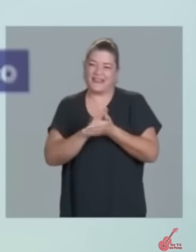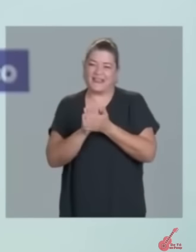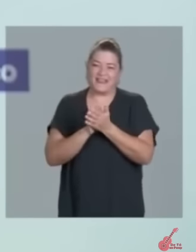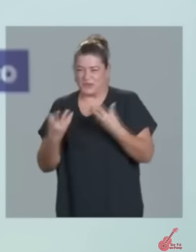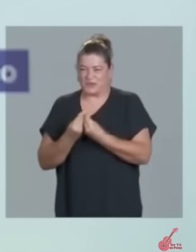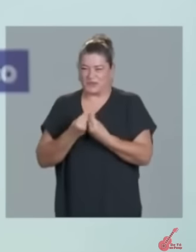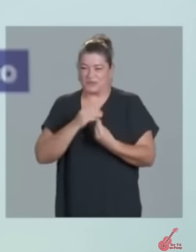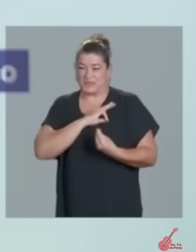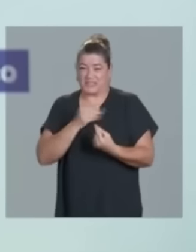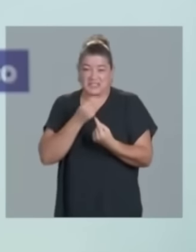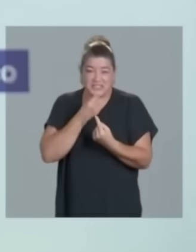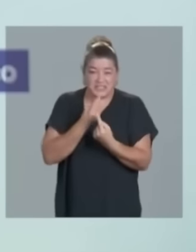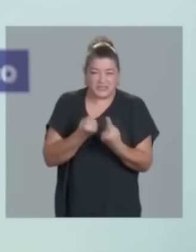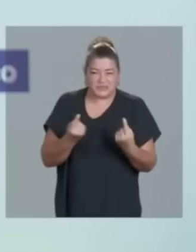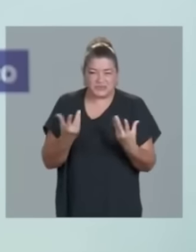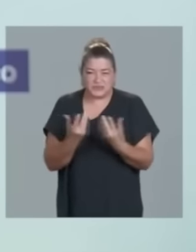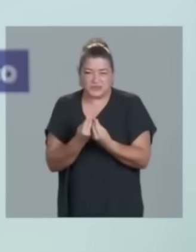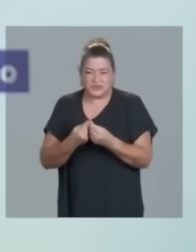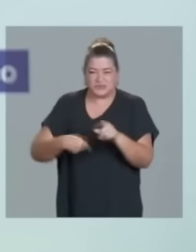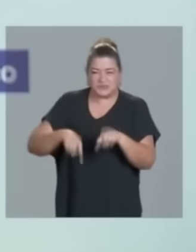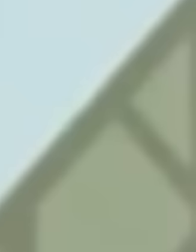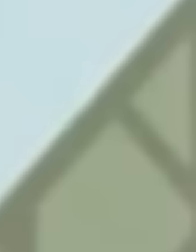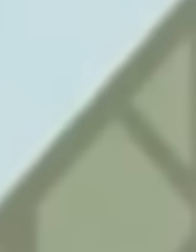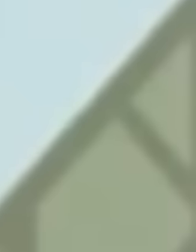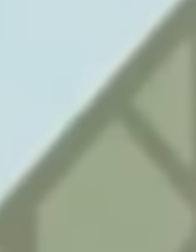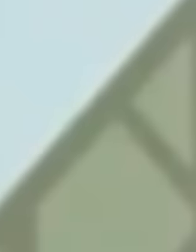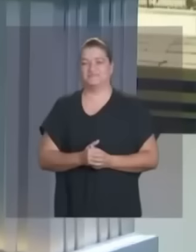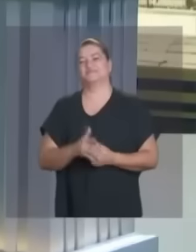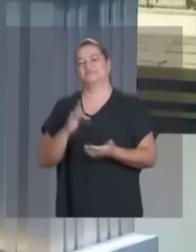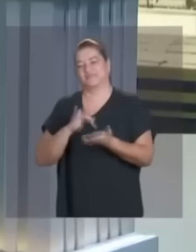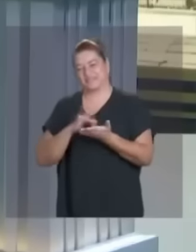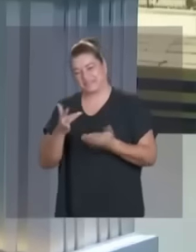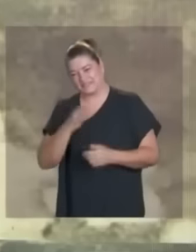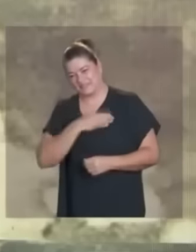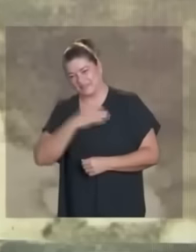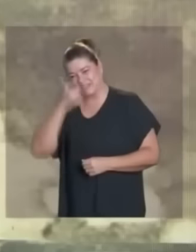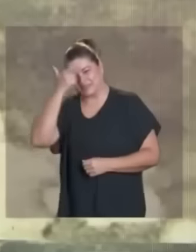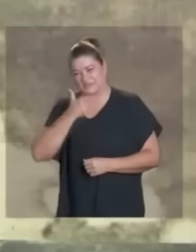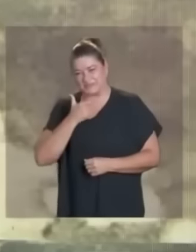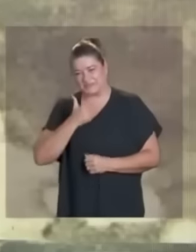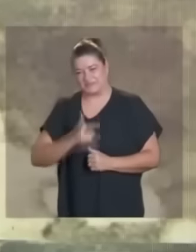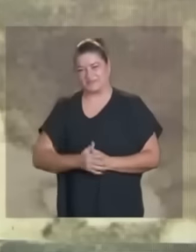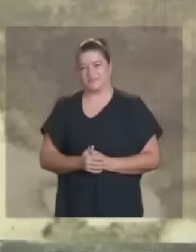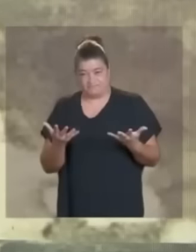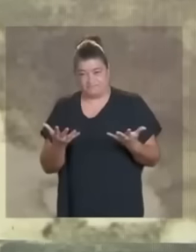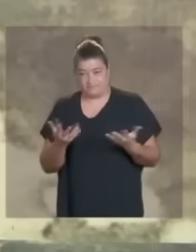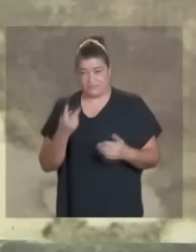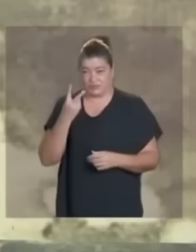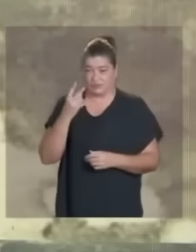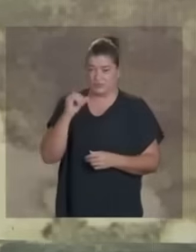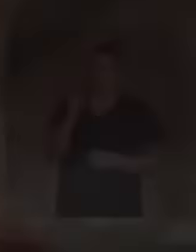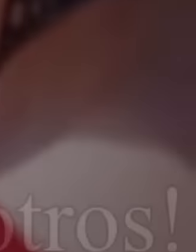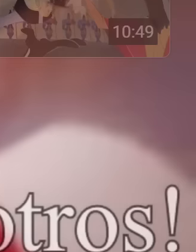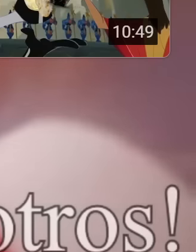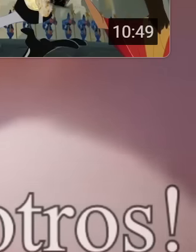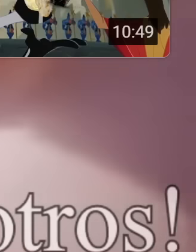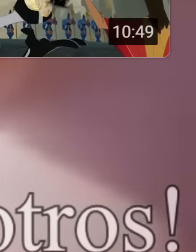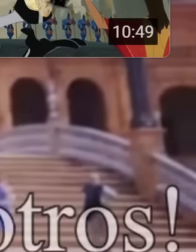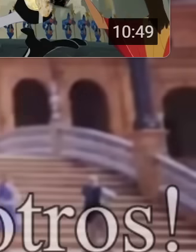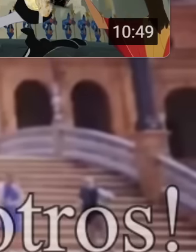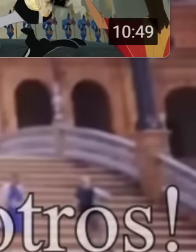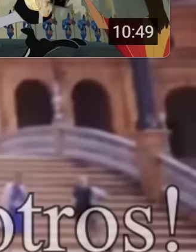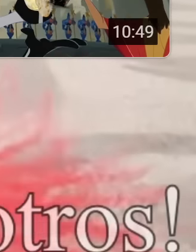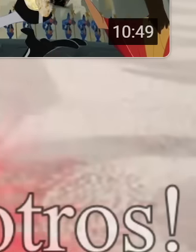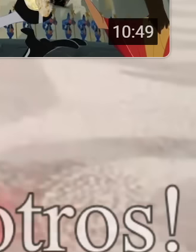que cabe en mi jardín. Y que los abuelos y abuelos se vayan a las mierdas. Gracias. Y a nombre de todo mundo, gracias. Buenas tetas. Gracias,